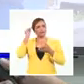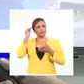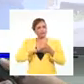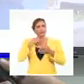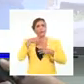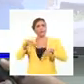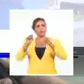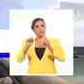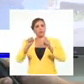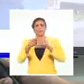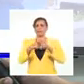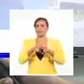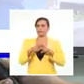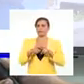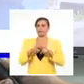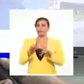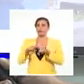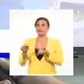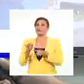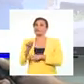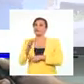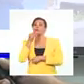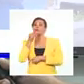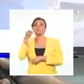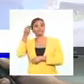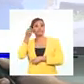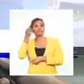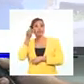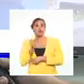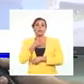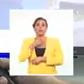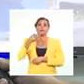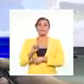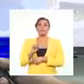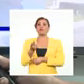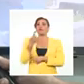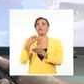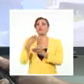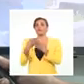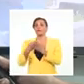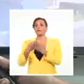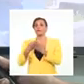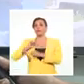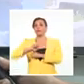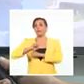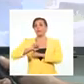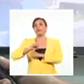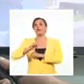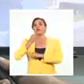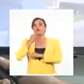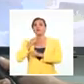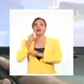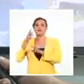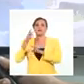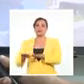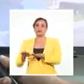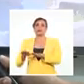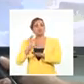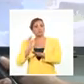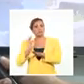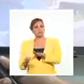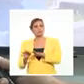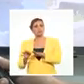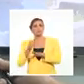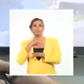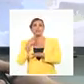unidades en mantenimiento, pero que existía también la probabilidad de que una máquina, de una unidad generadora de gran potencia saliera del servicio, y así pasó. Salió